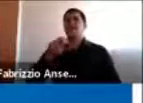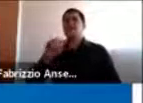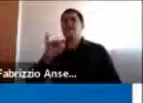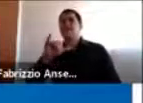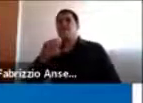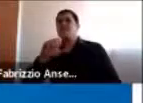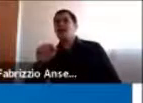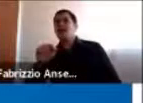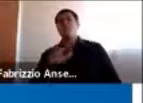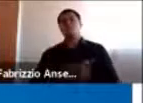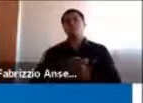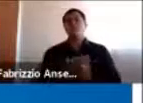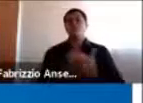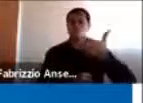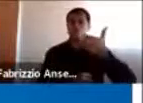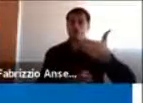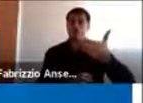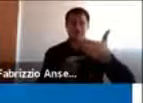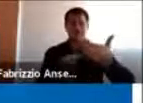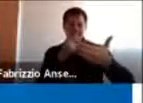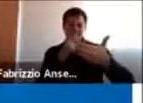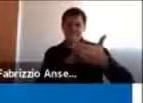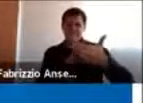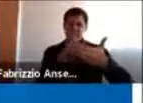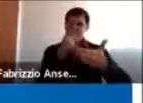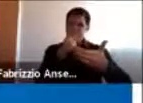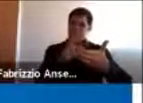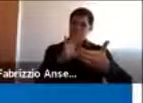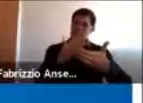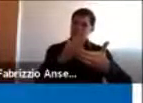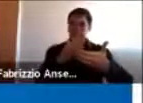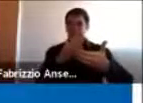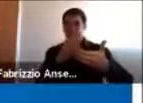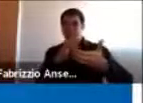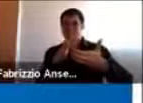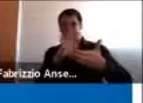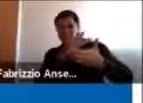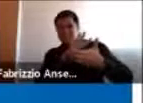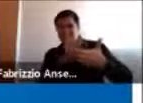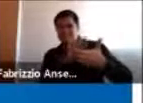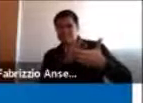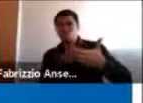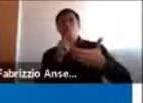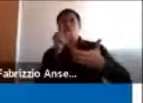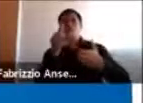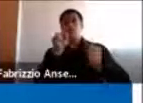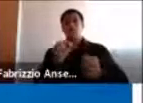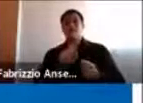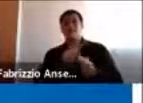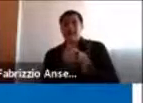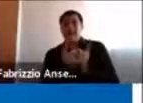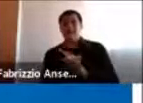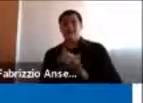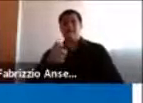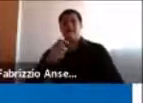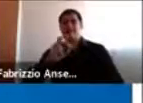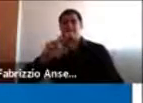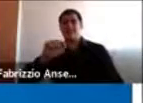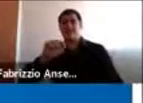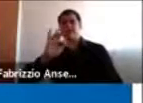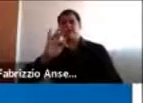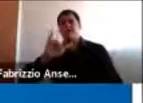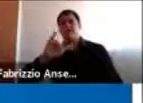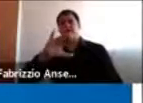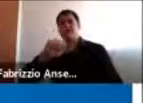juego no está funcionando o no se ve del todo bien ustedes pueden modificar la gráfica para que sea óptima para el dispositivo que